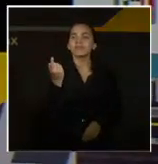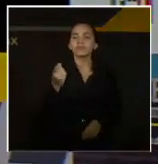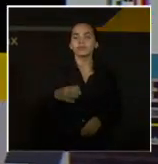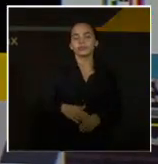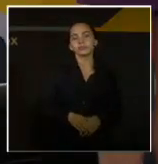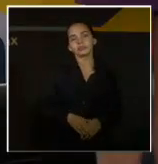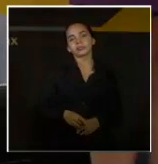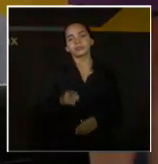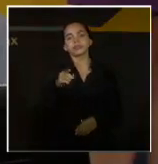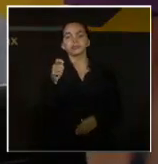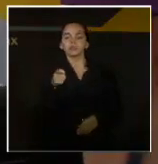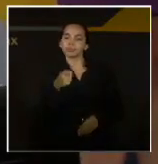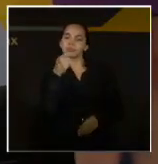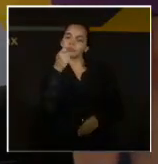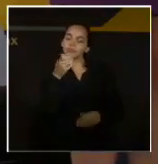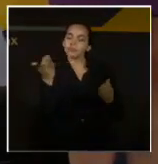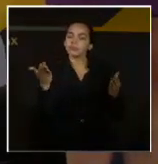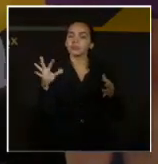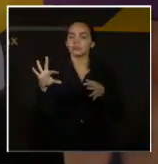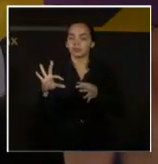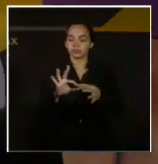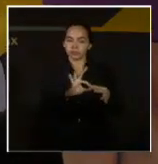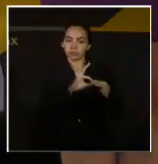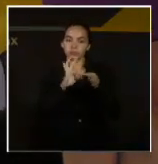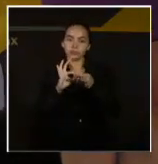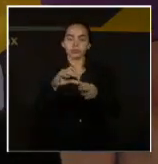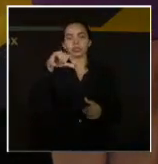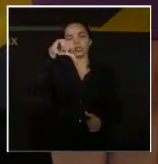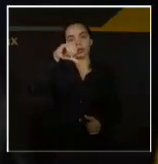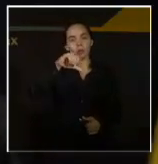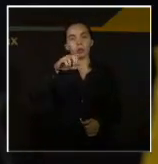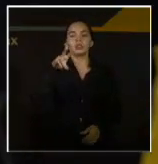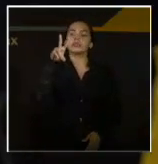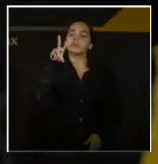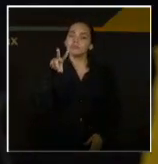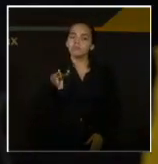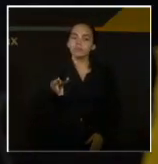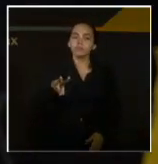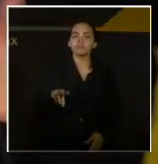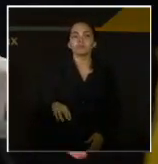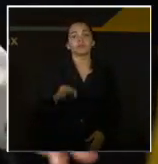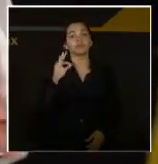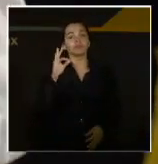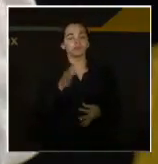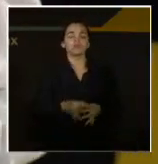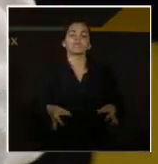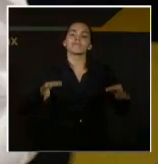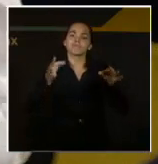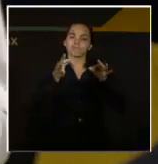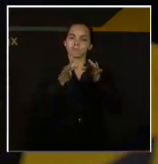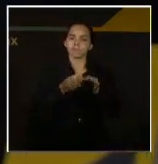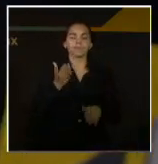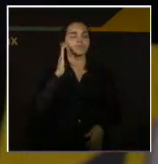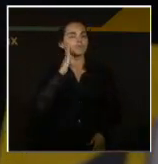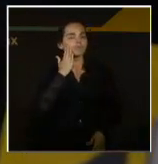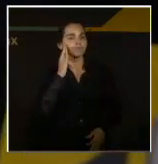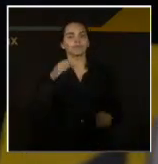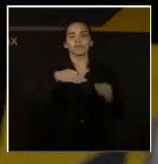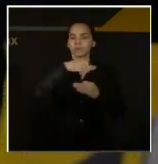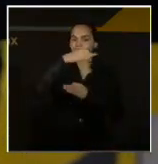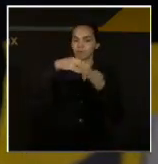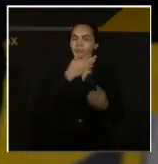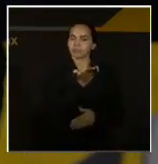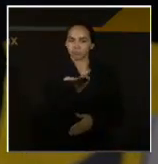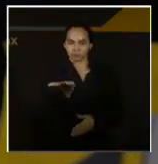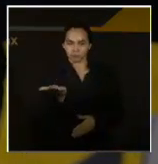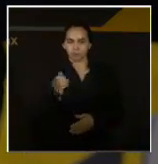al hacerlo de manera conjunta, hoy de manera honesta, pero sobre todo muy generosa por parte de todas y de todos